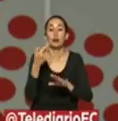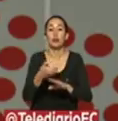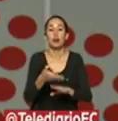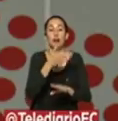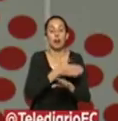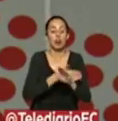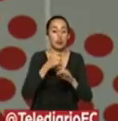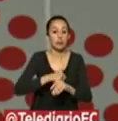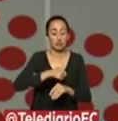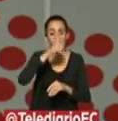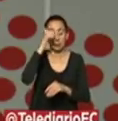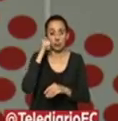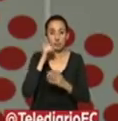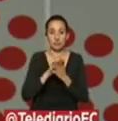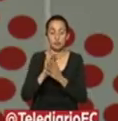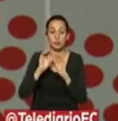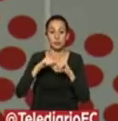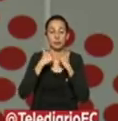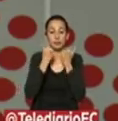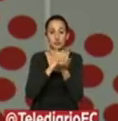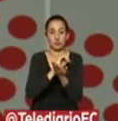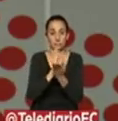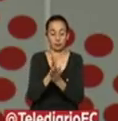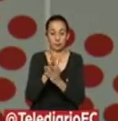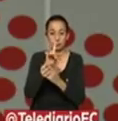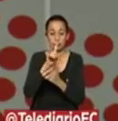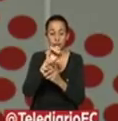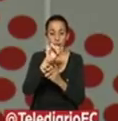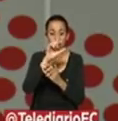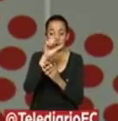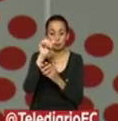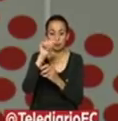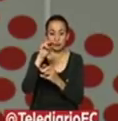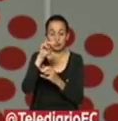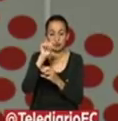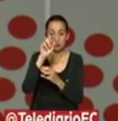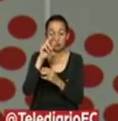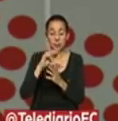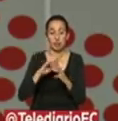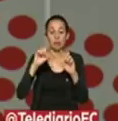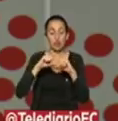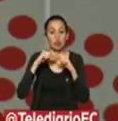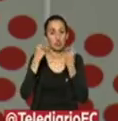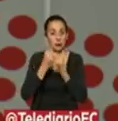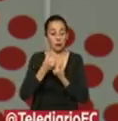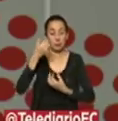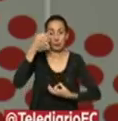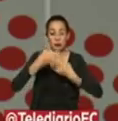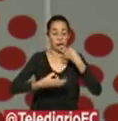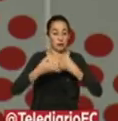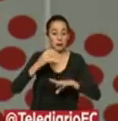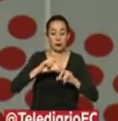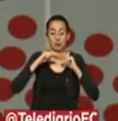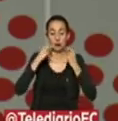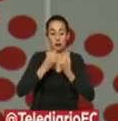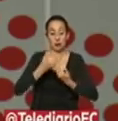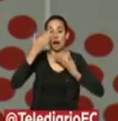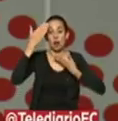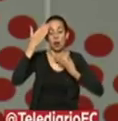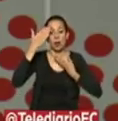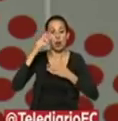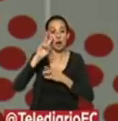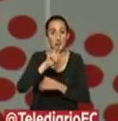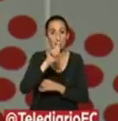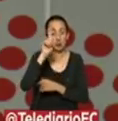ayer en este espacio el asambleísta Fabricio Villamar, asambleísta por Creo, quien explicó este jueves su posición ante la elección de